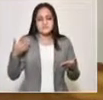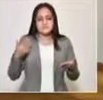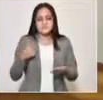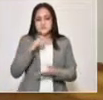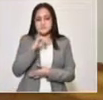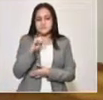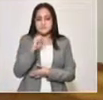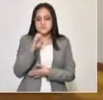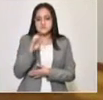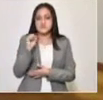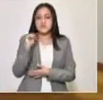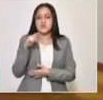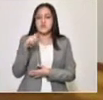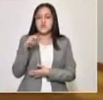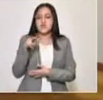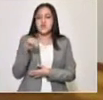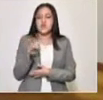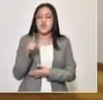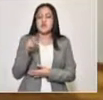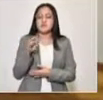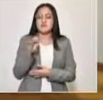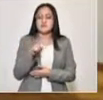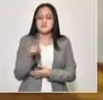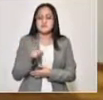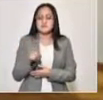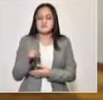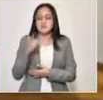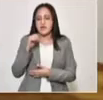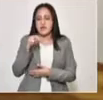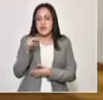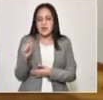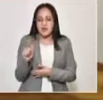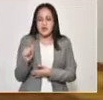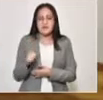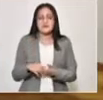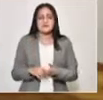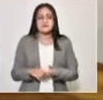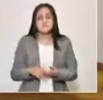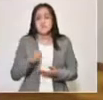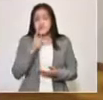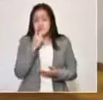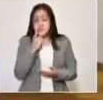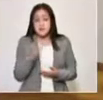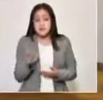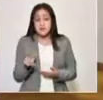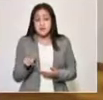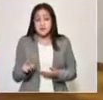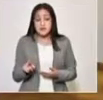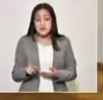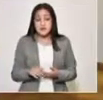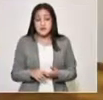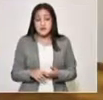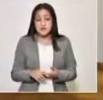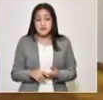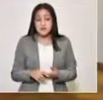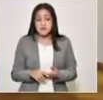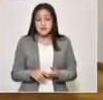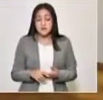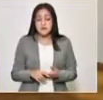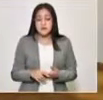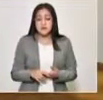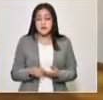Antonio López Santana, dicen que Santana decía: un mea culpa bien